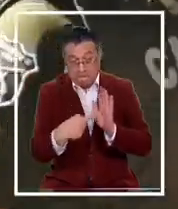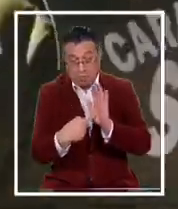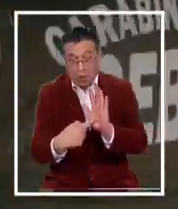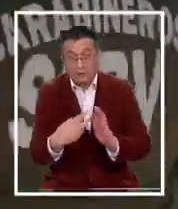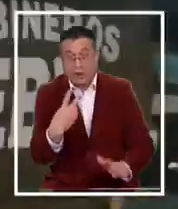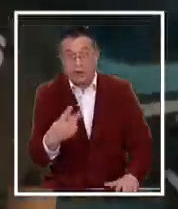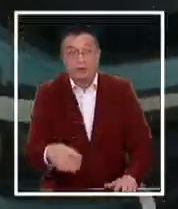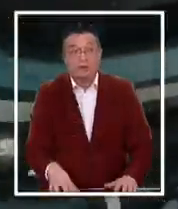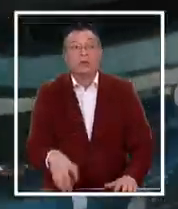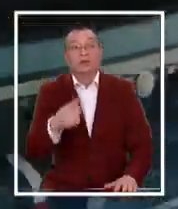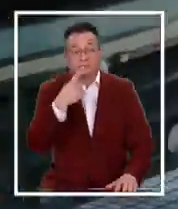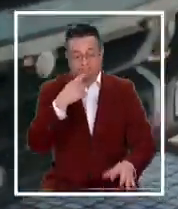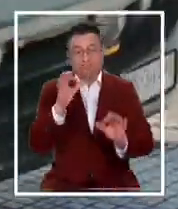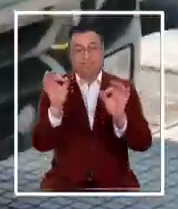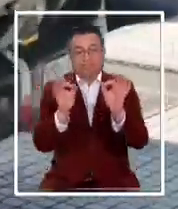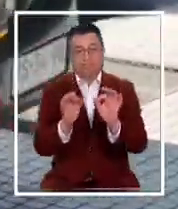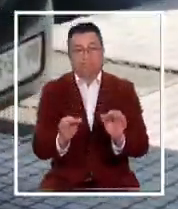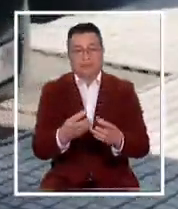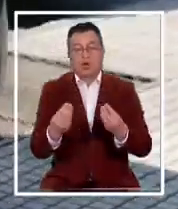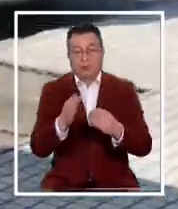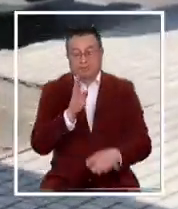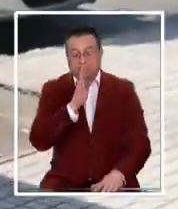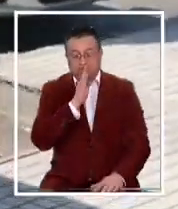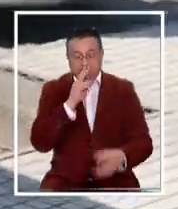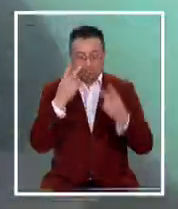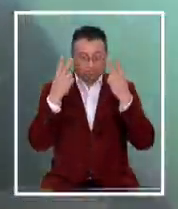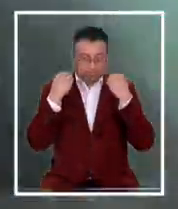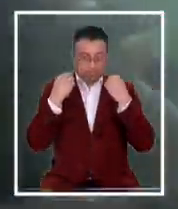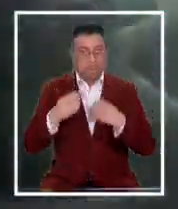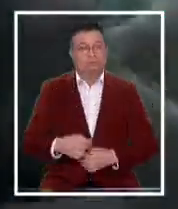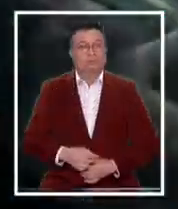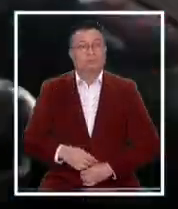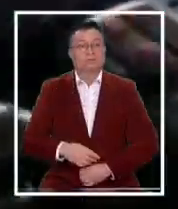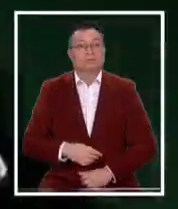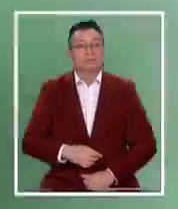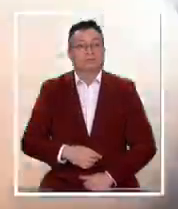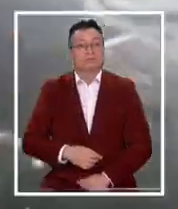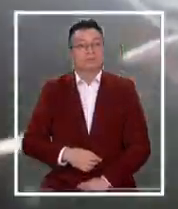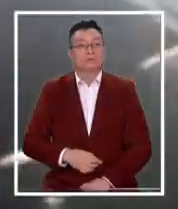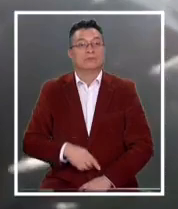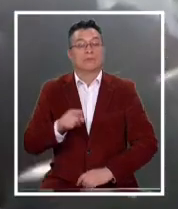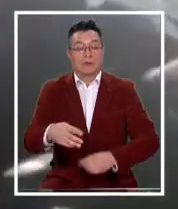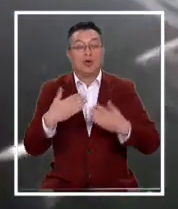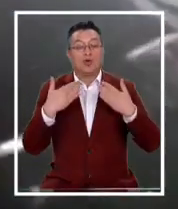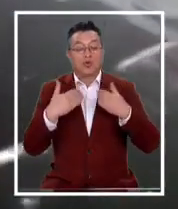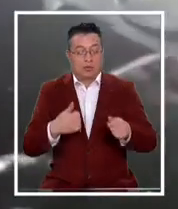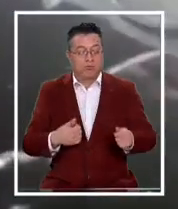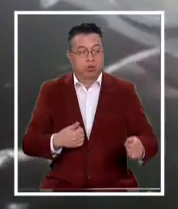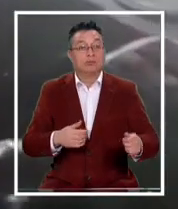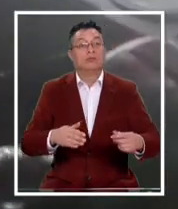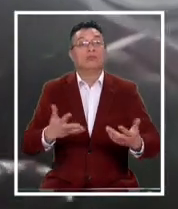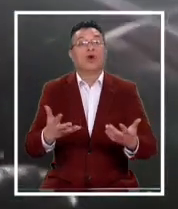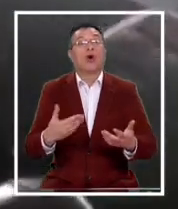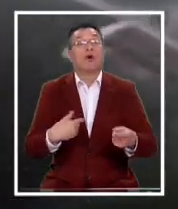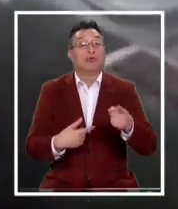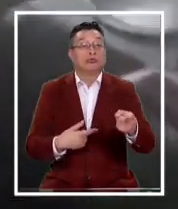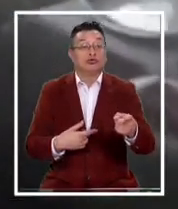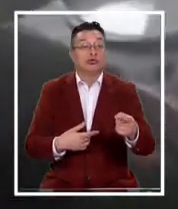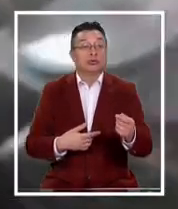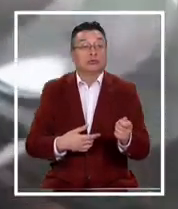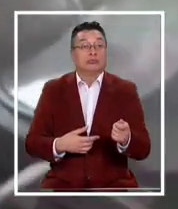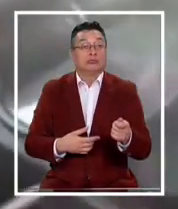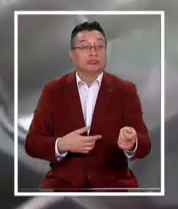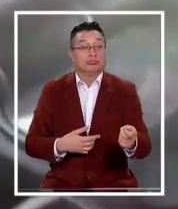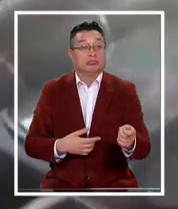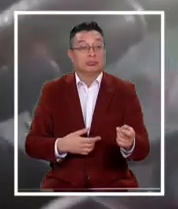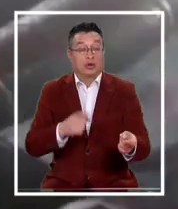Resignado, el conductor explicó cómo funcionaba. Al apretarla, eso funciona con aire y ahí baja la patente. ¿Dónde? ¿Cuál perilla? Esa roja,